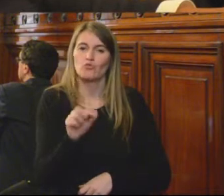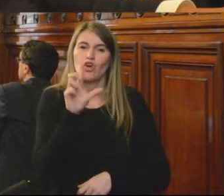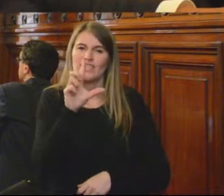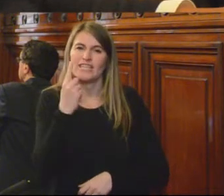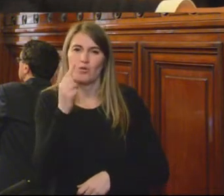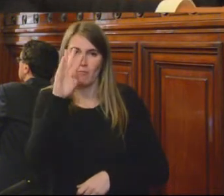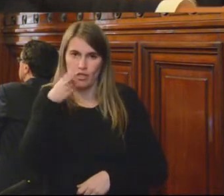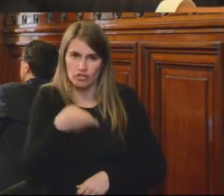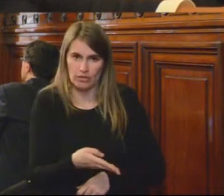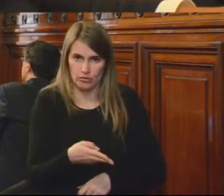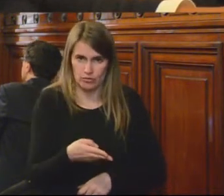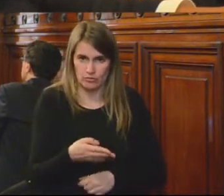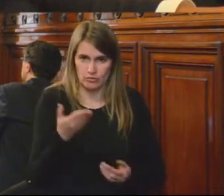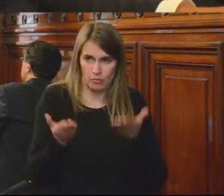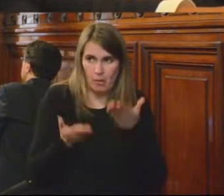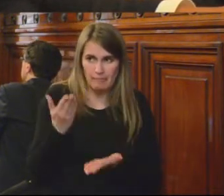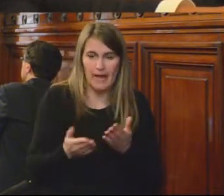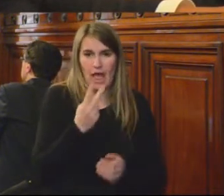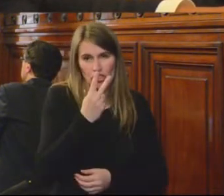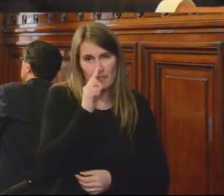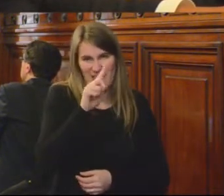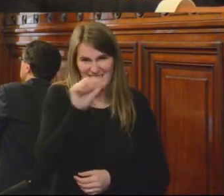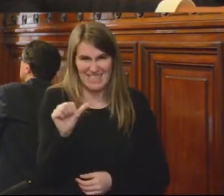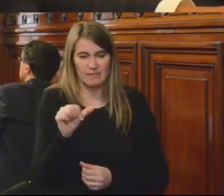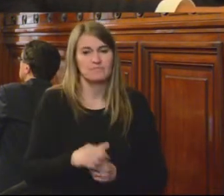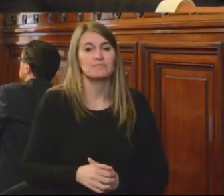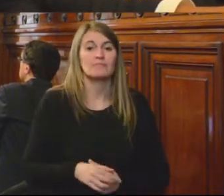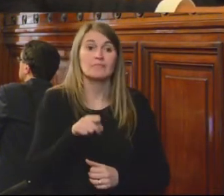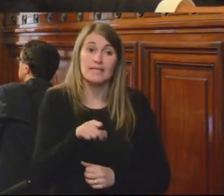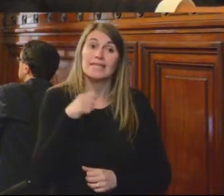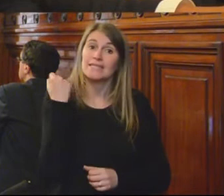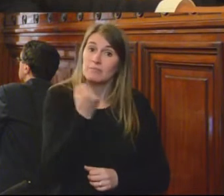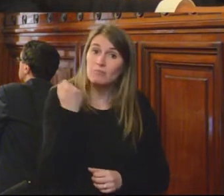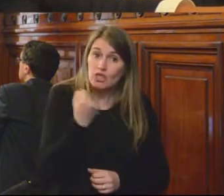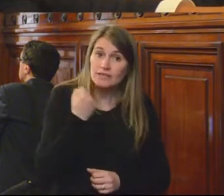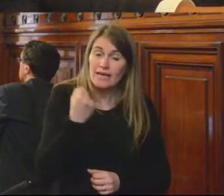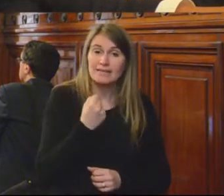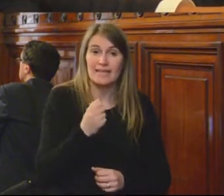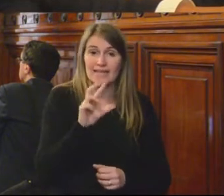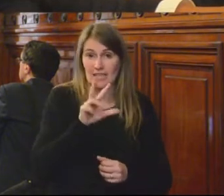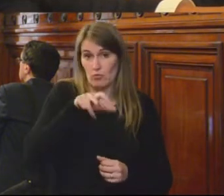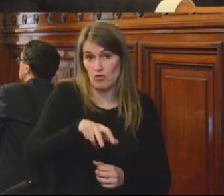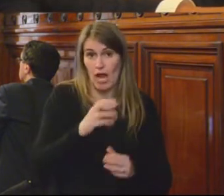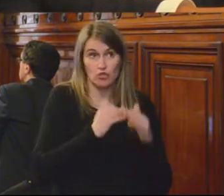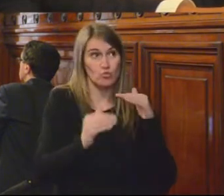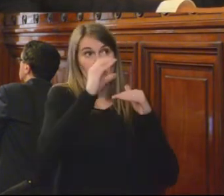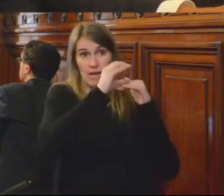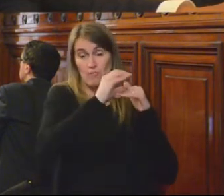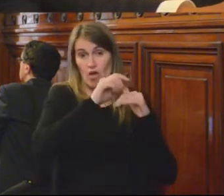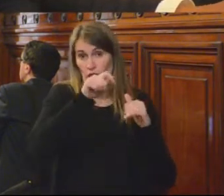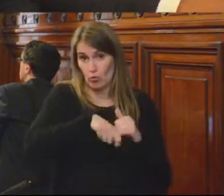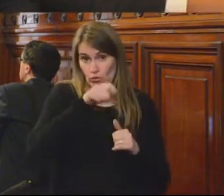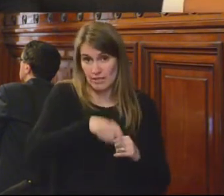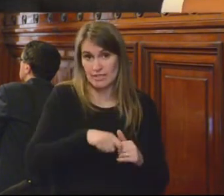27.71% en relación con el año 2016. En este sentido, consideramos importante destacar que el Tribunal Supremo de Justicia confronta